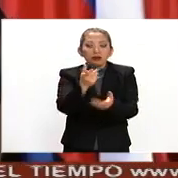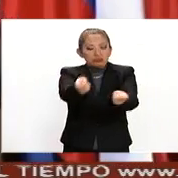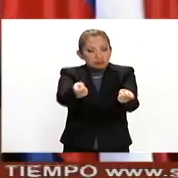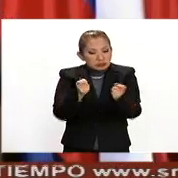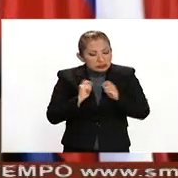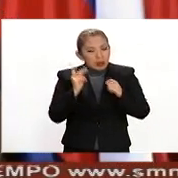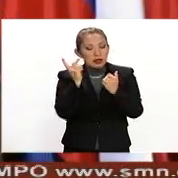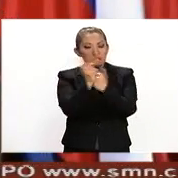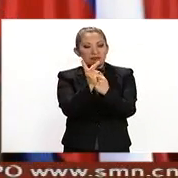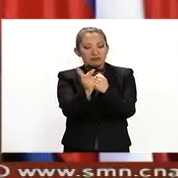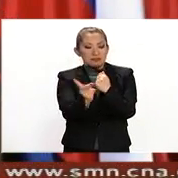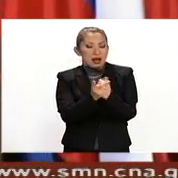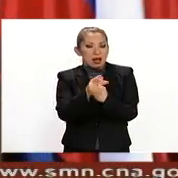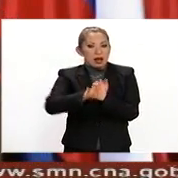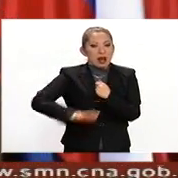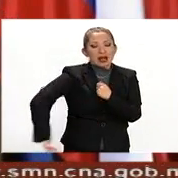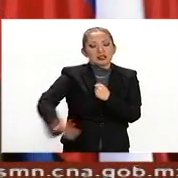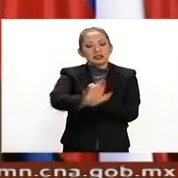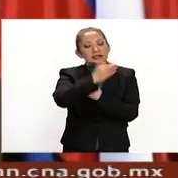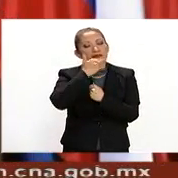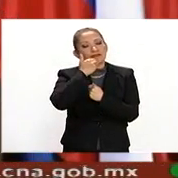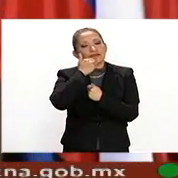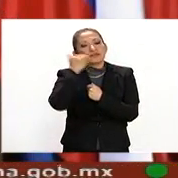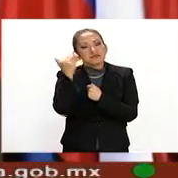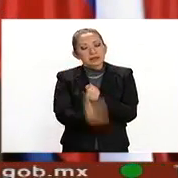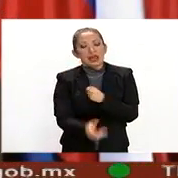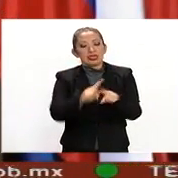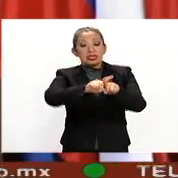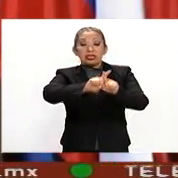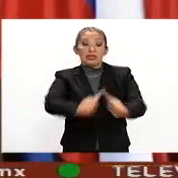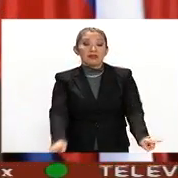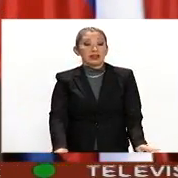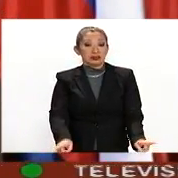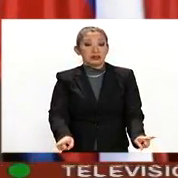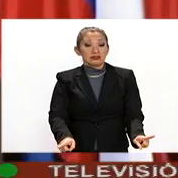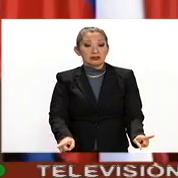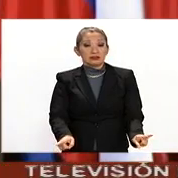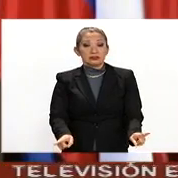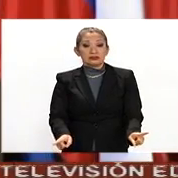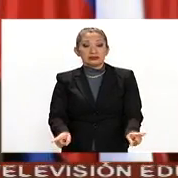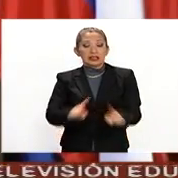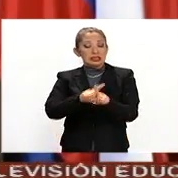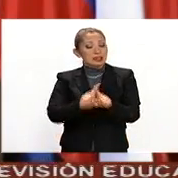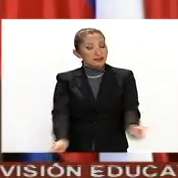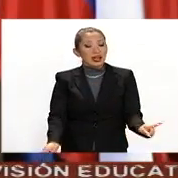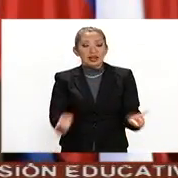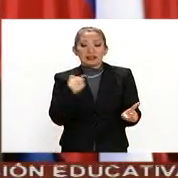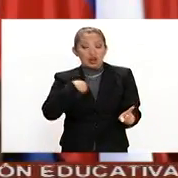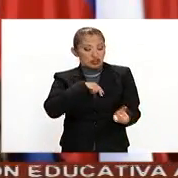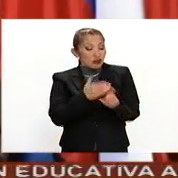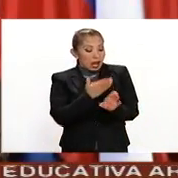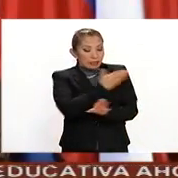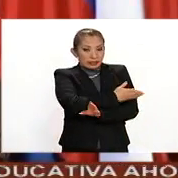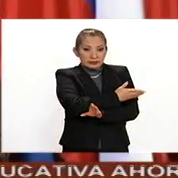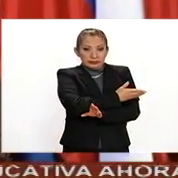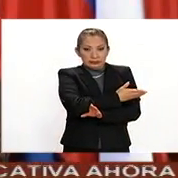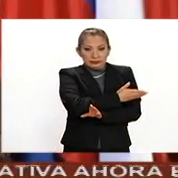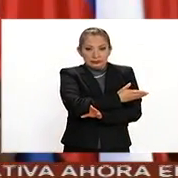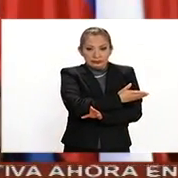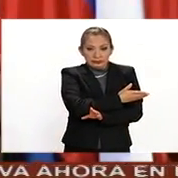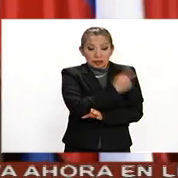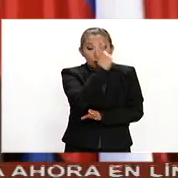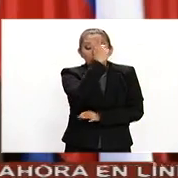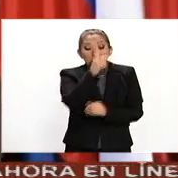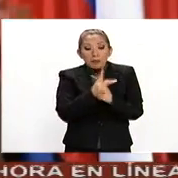entregáramos al país un país distinto al que nosotros recibimos.